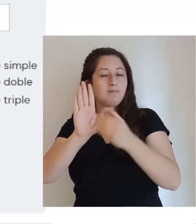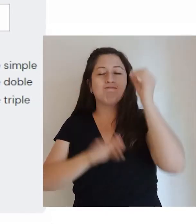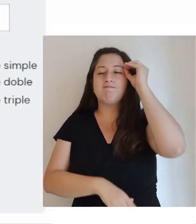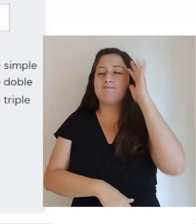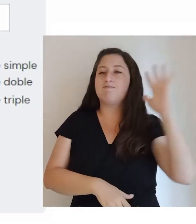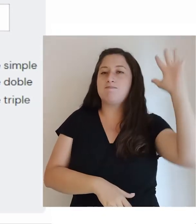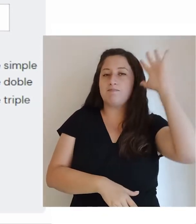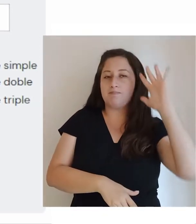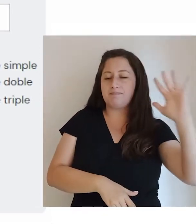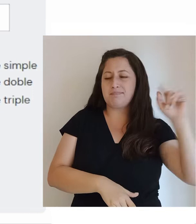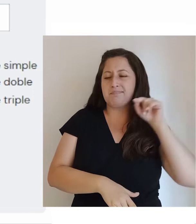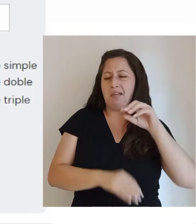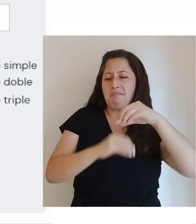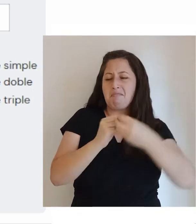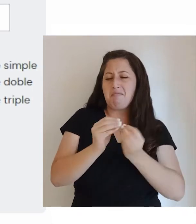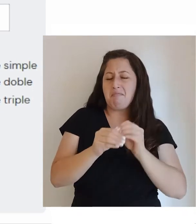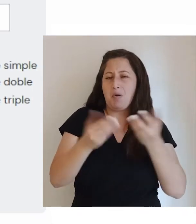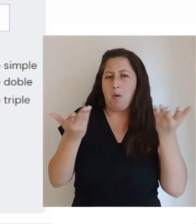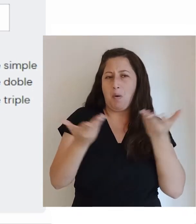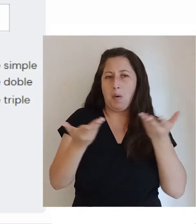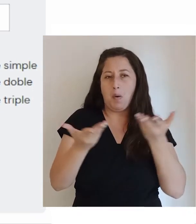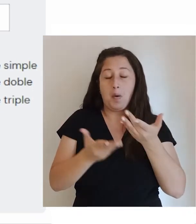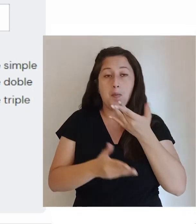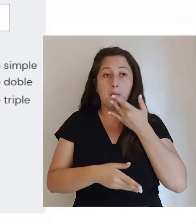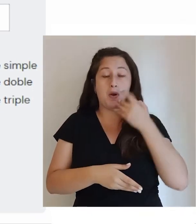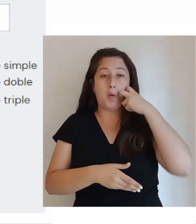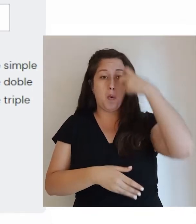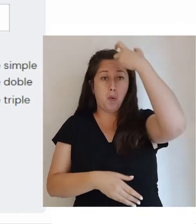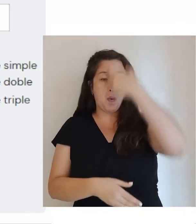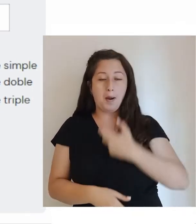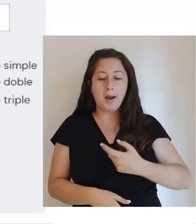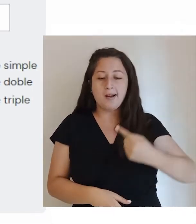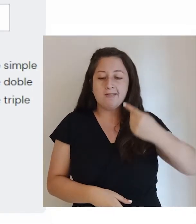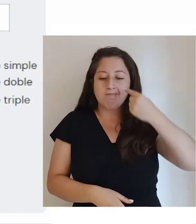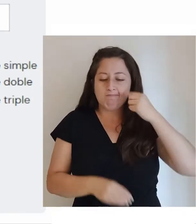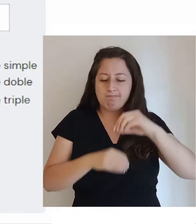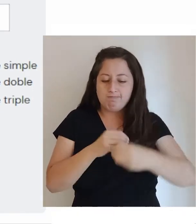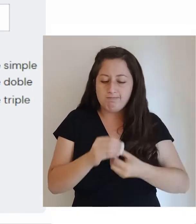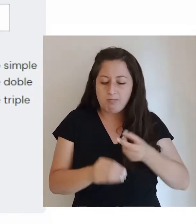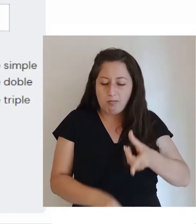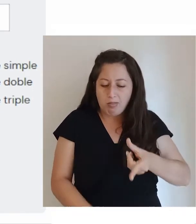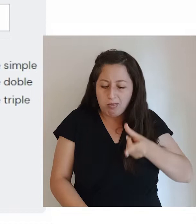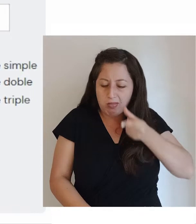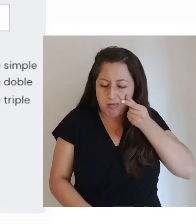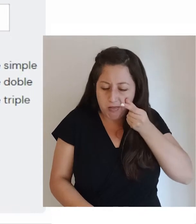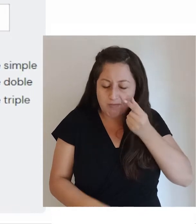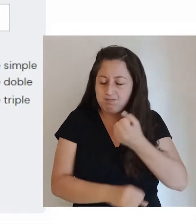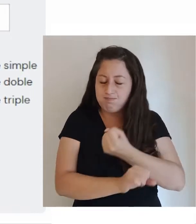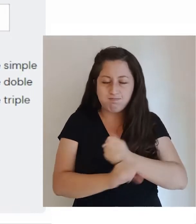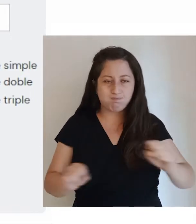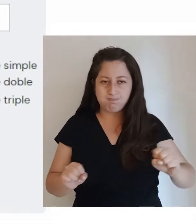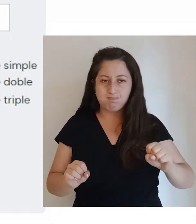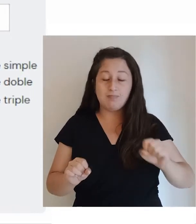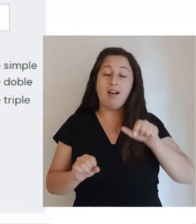representar de forma idealizada cómo sería, ya que el ojo humano no es capaz de visualizarlas